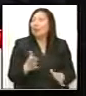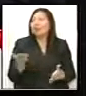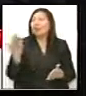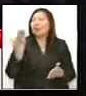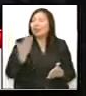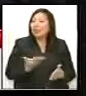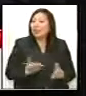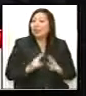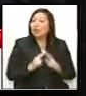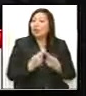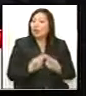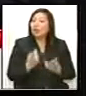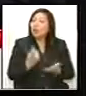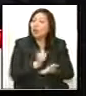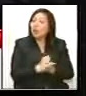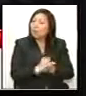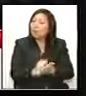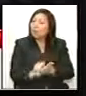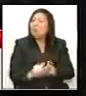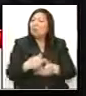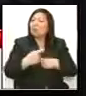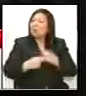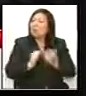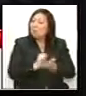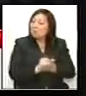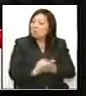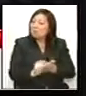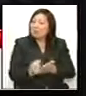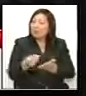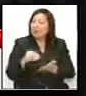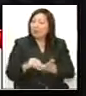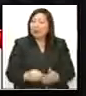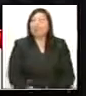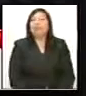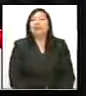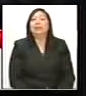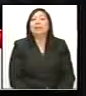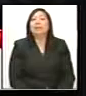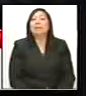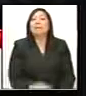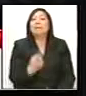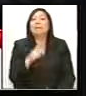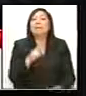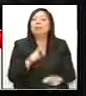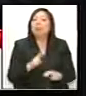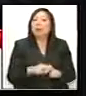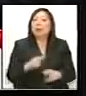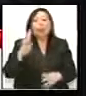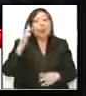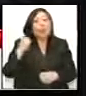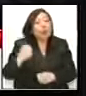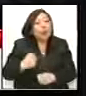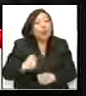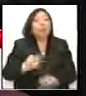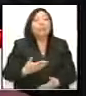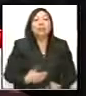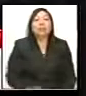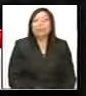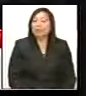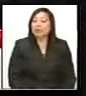ahora nos reunimos todos los meses. Para eso nos ha servido la rectoría. Nos ha servido para sentarnos con la policía, con el